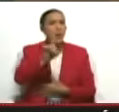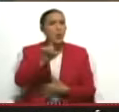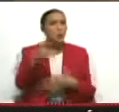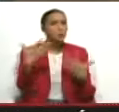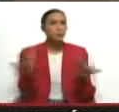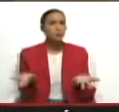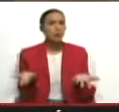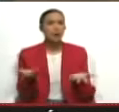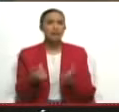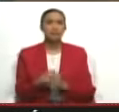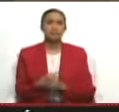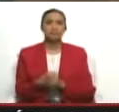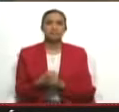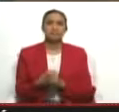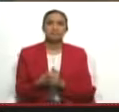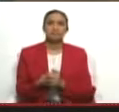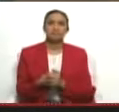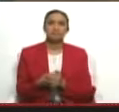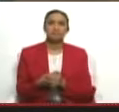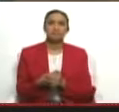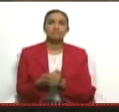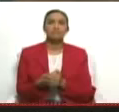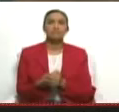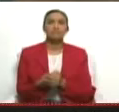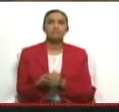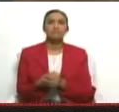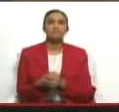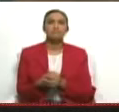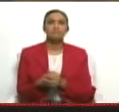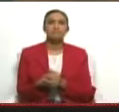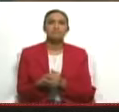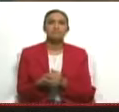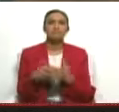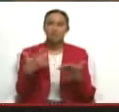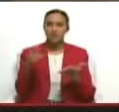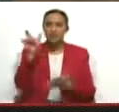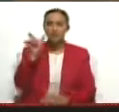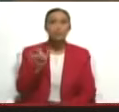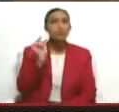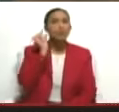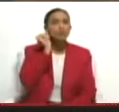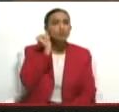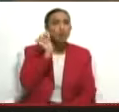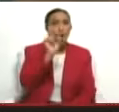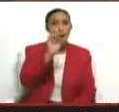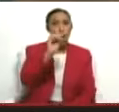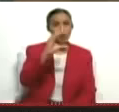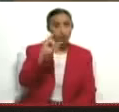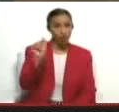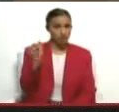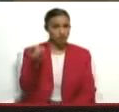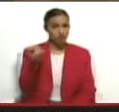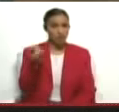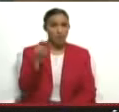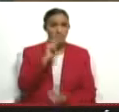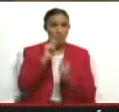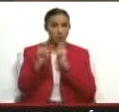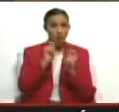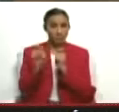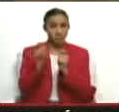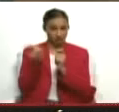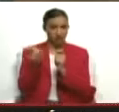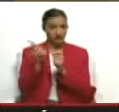es es Rocío San Miguel entonces una defensora de los derechos humanos y la